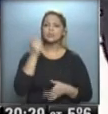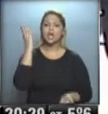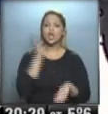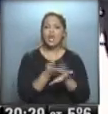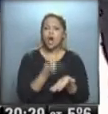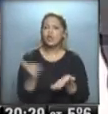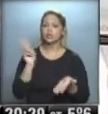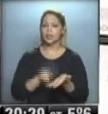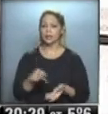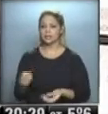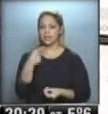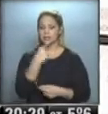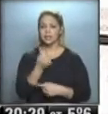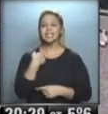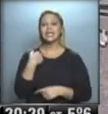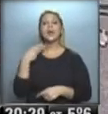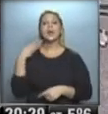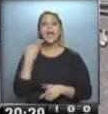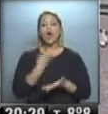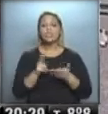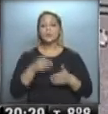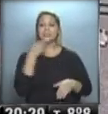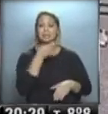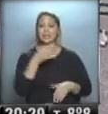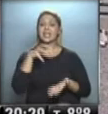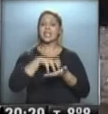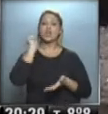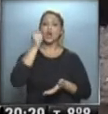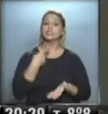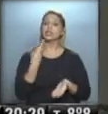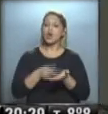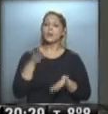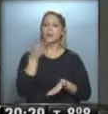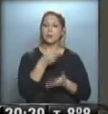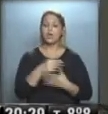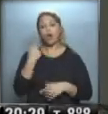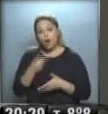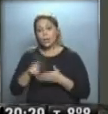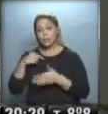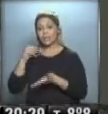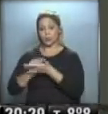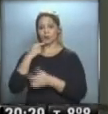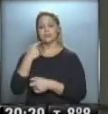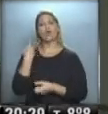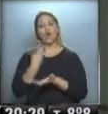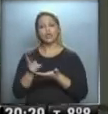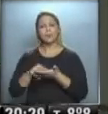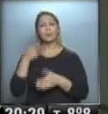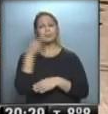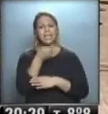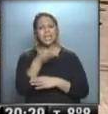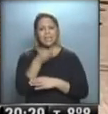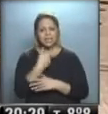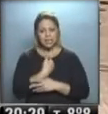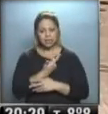condenarlo nuevamente y que apelarán a la Corte Suprema otra vez. De vuelta vamos a hacer un nuevo recurso extraordinario por